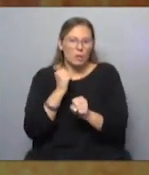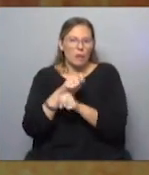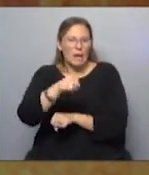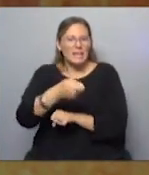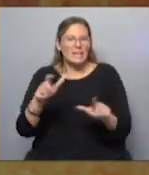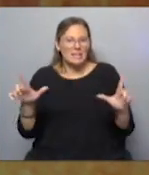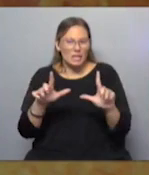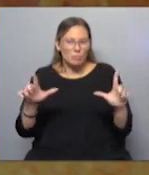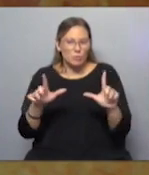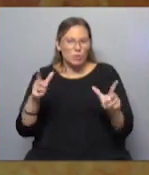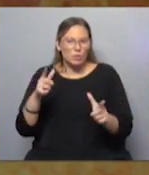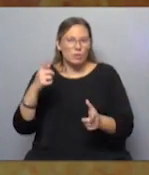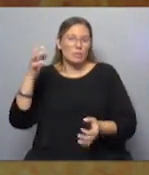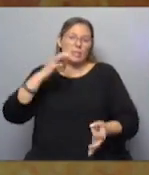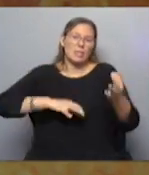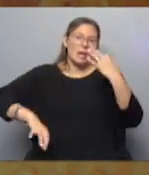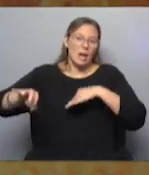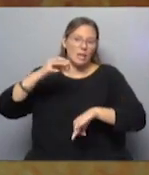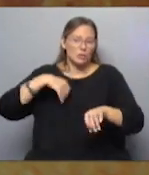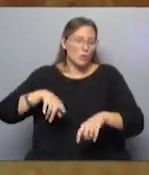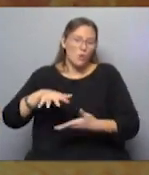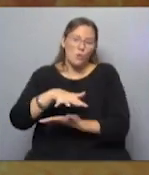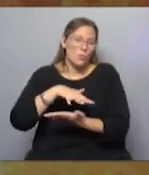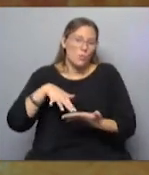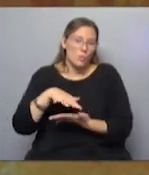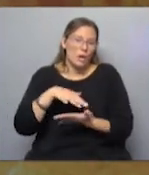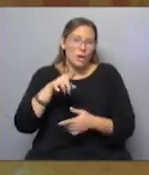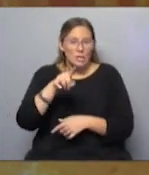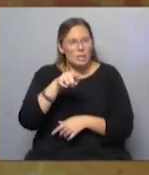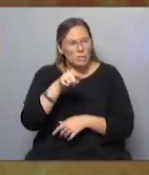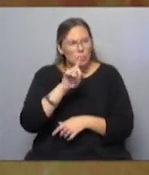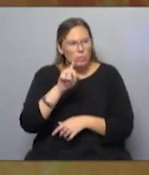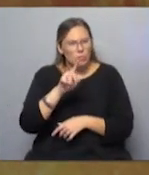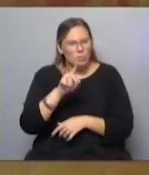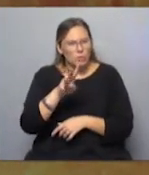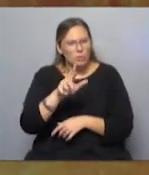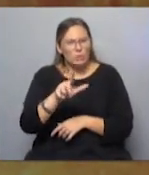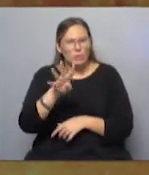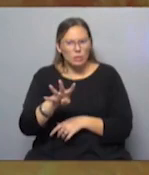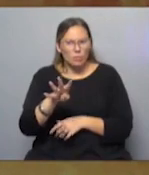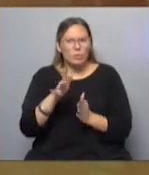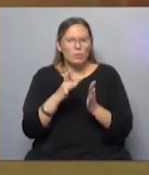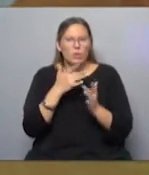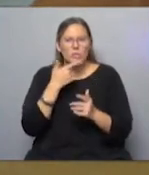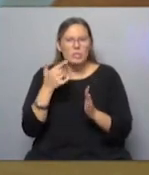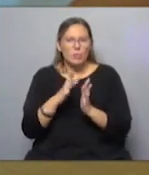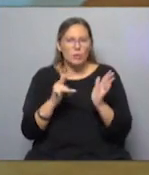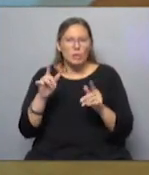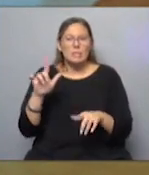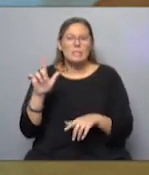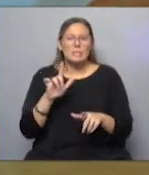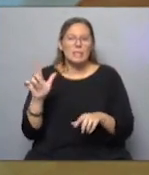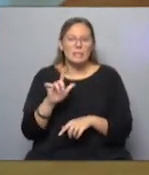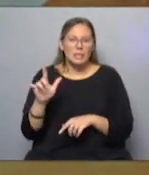de televisión entonces el teatro en el refugio y ahí en el 70 no 74 o sabor a miel y 77 ago